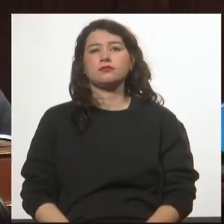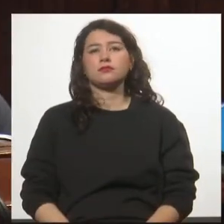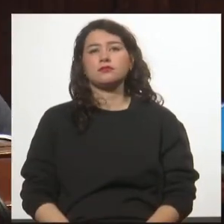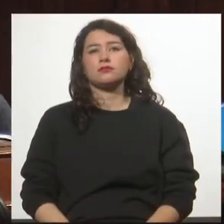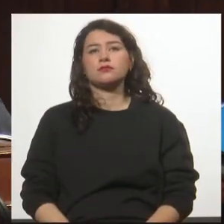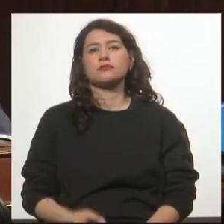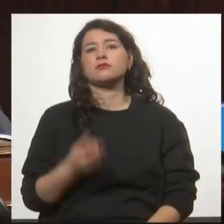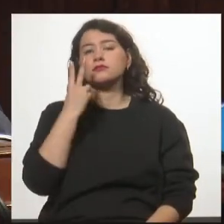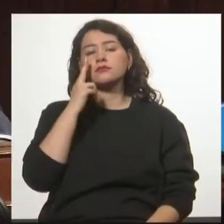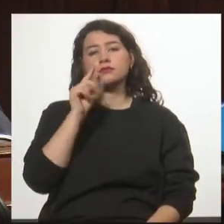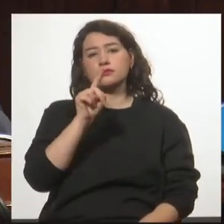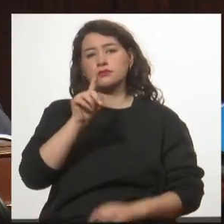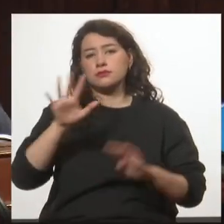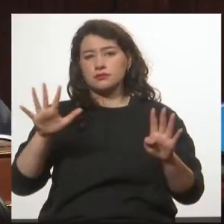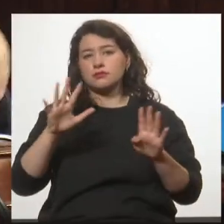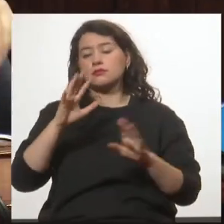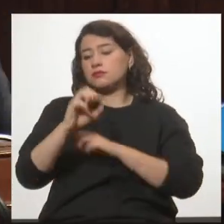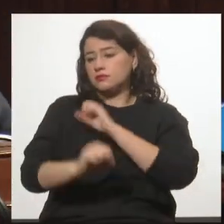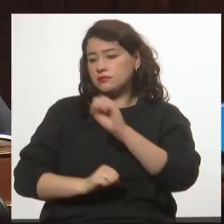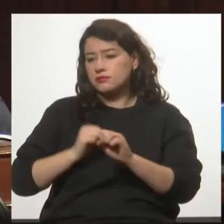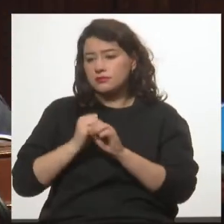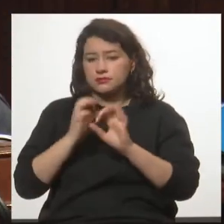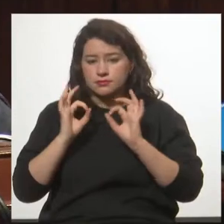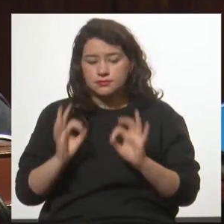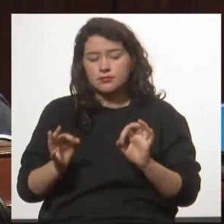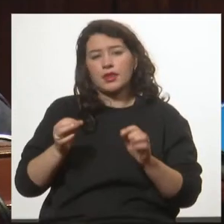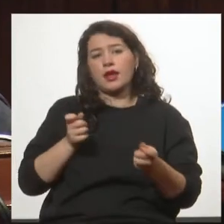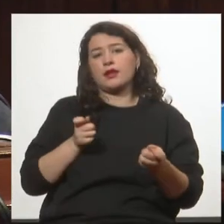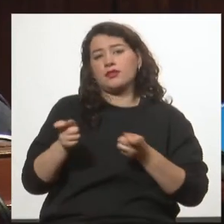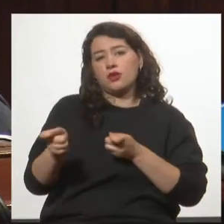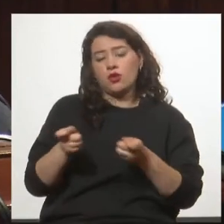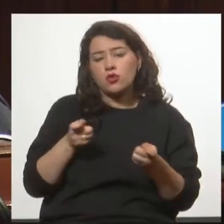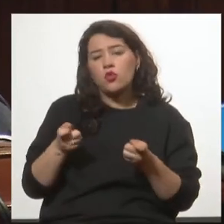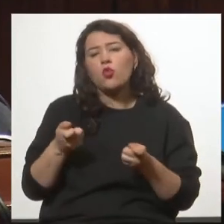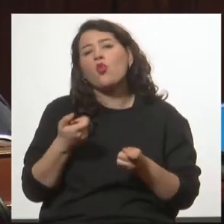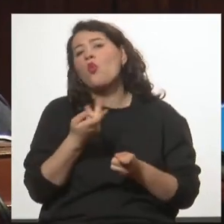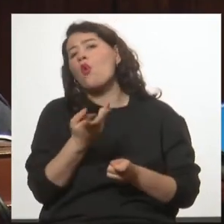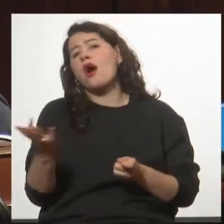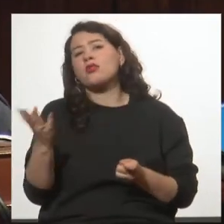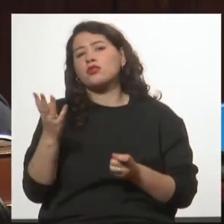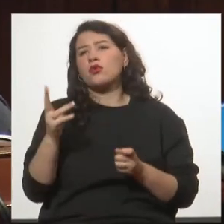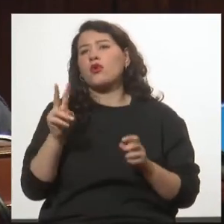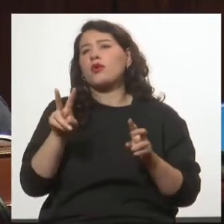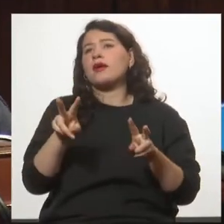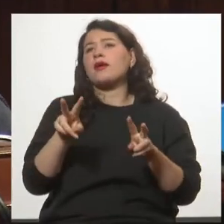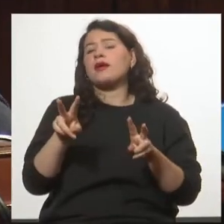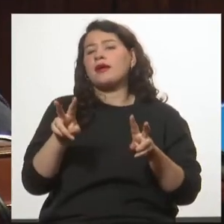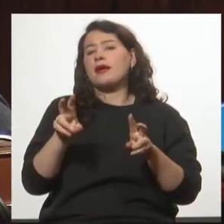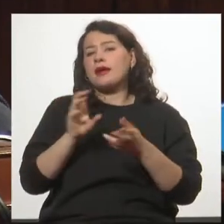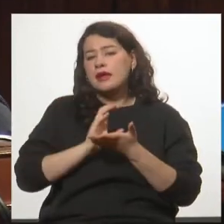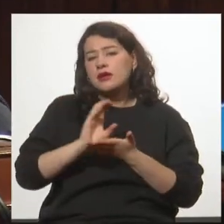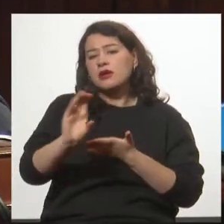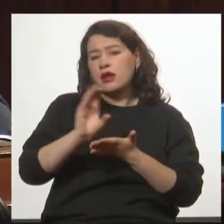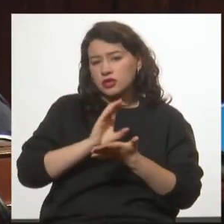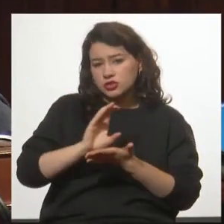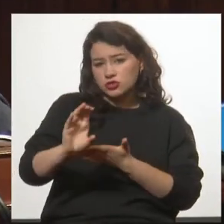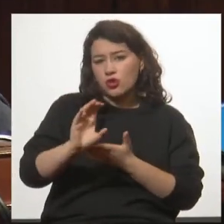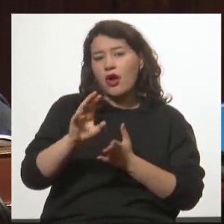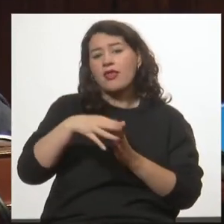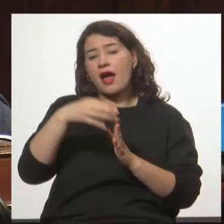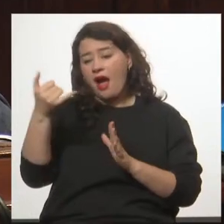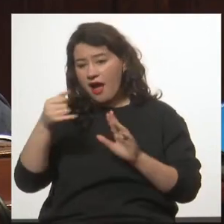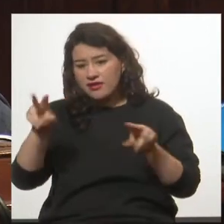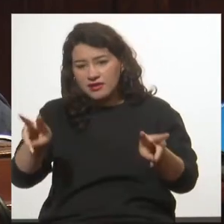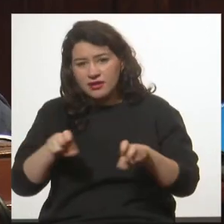en 2000 19 años redondo de gestión integral cuál fue el monto de los ingresos asociados ante la arena tuvo ganancias